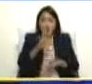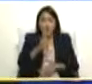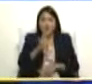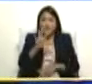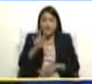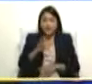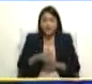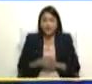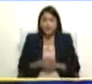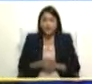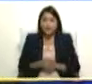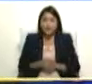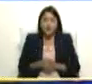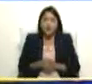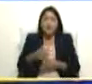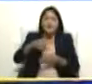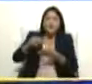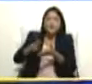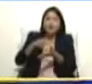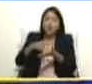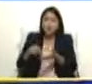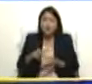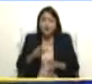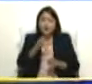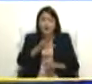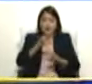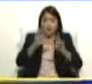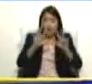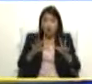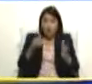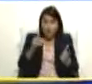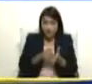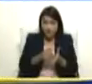10.392.945. Votos nulos,